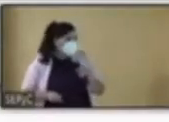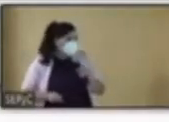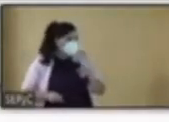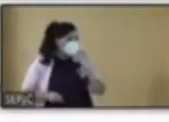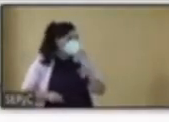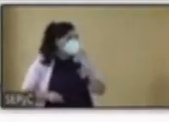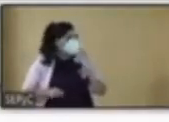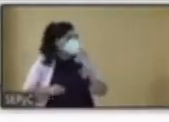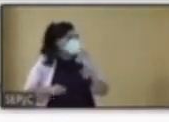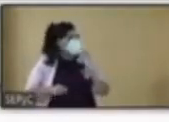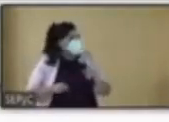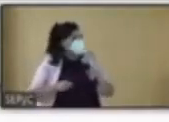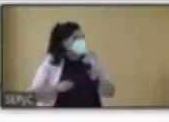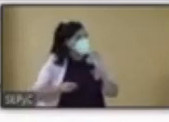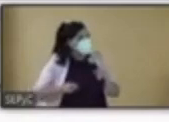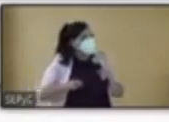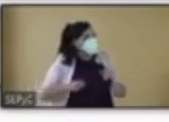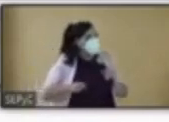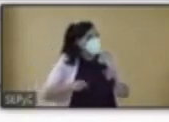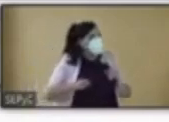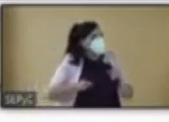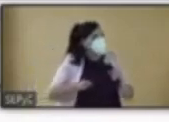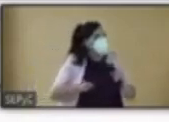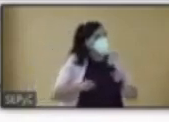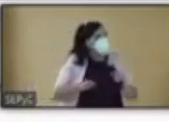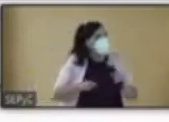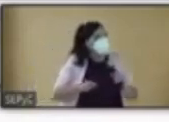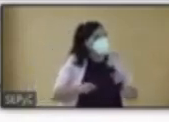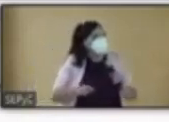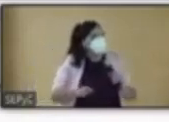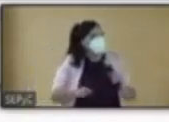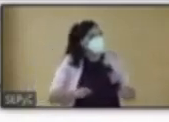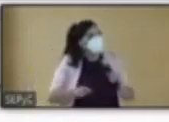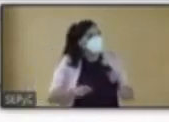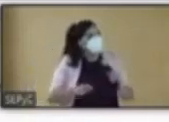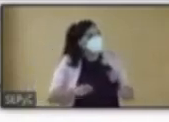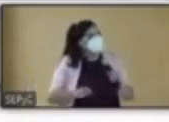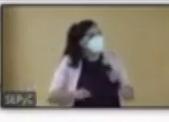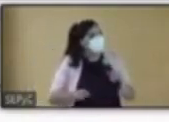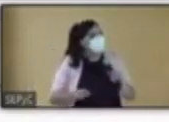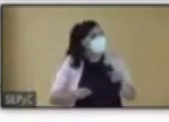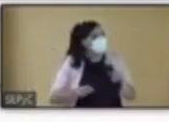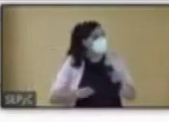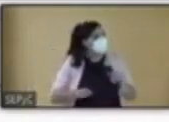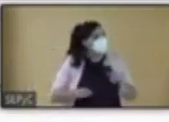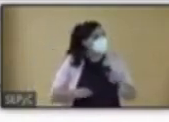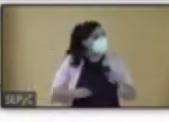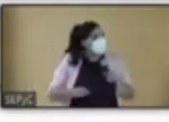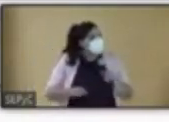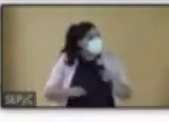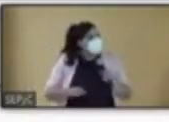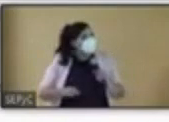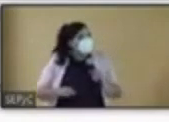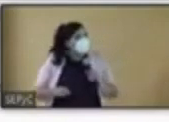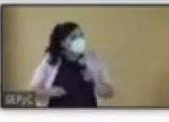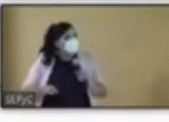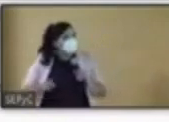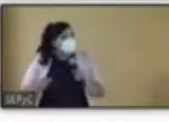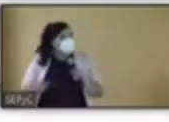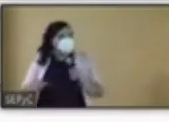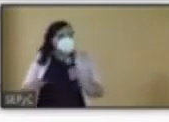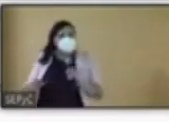La casilla de beneficios privados implica que debamos registrar si hasta durante los últimos 2 años hemos